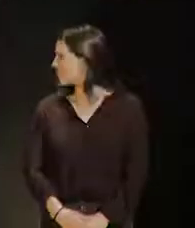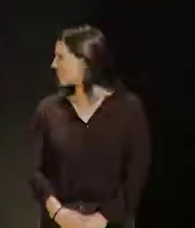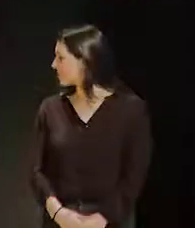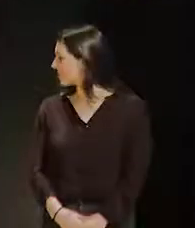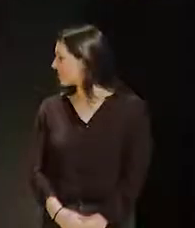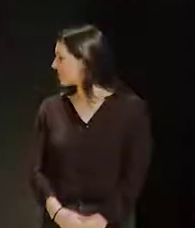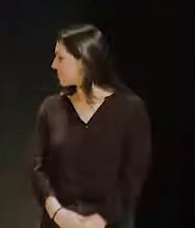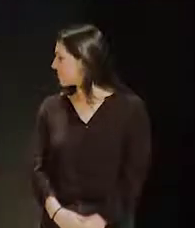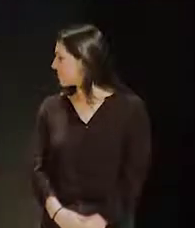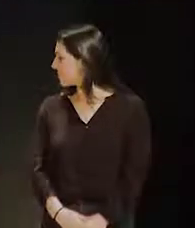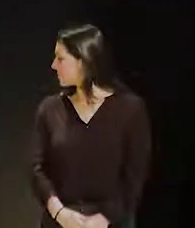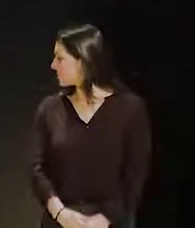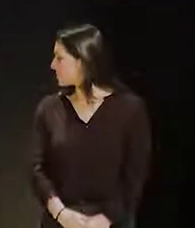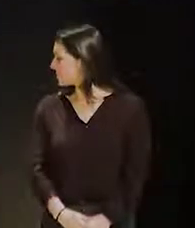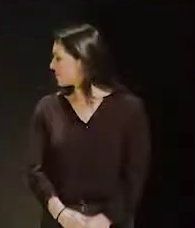¿Cómo?